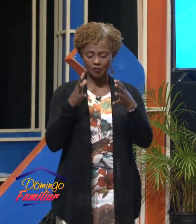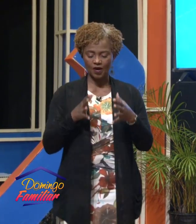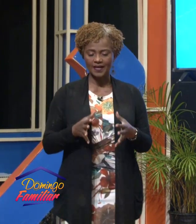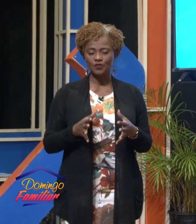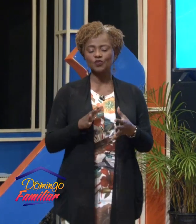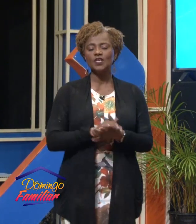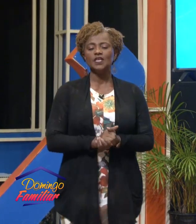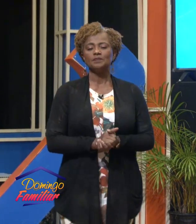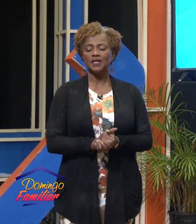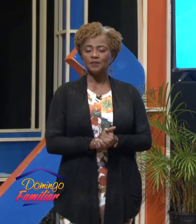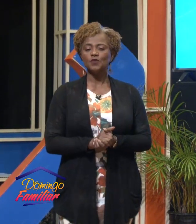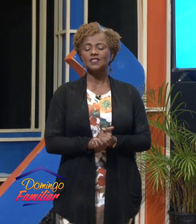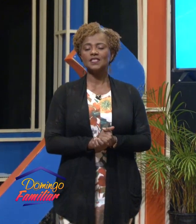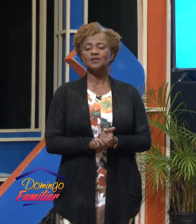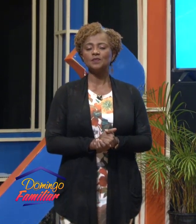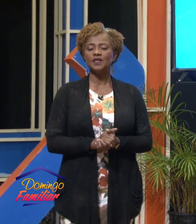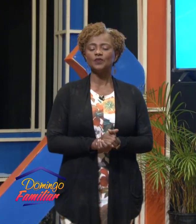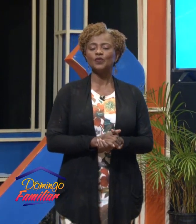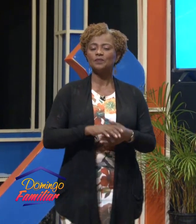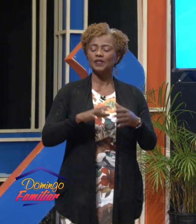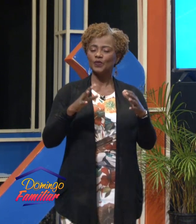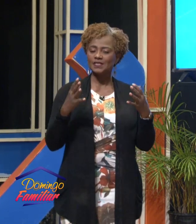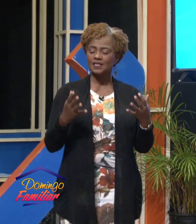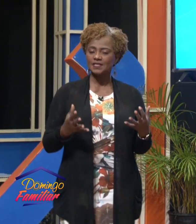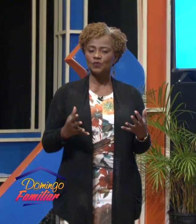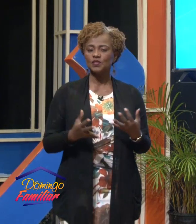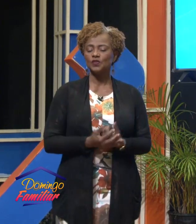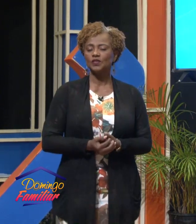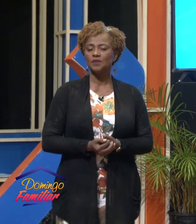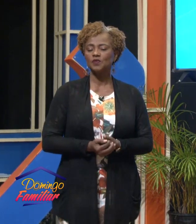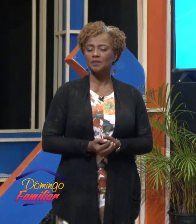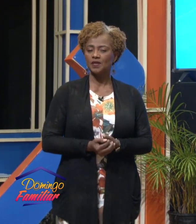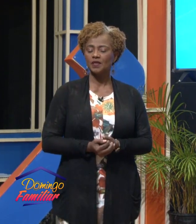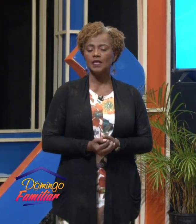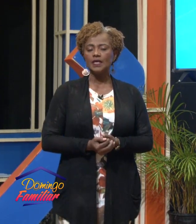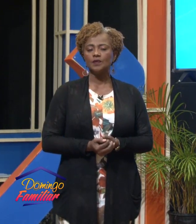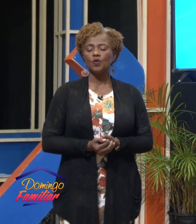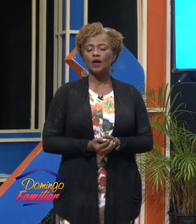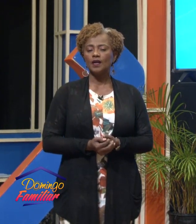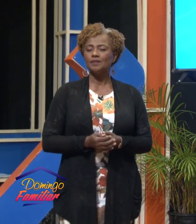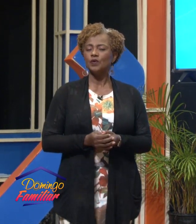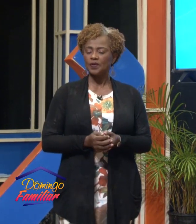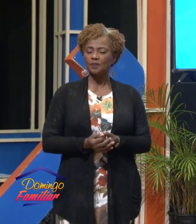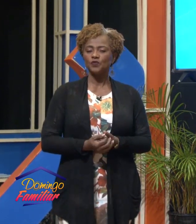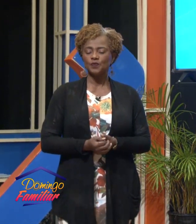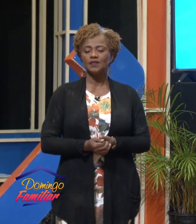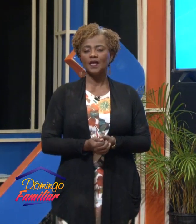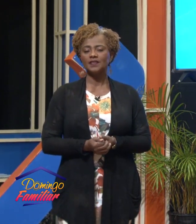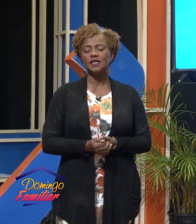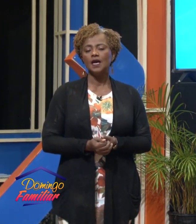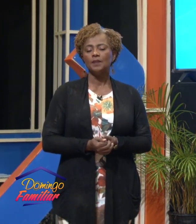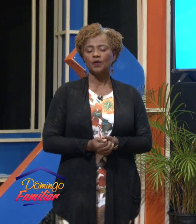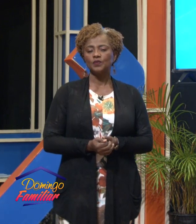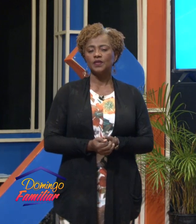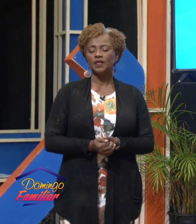a enfocarnos, tenemos que seguir viviendo y en medio de esta situación tenemos también que buscar las mejores